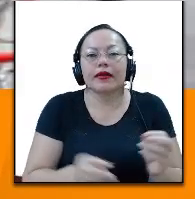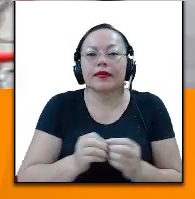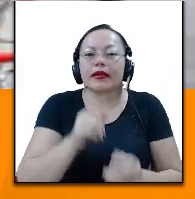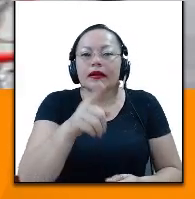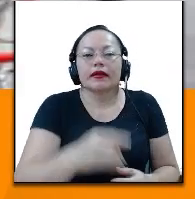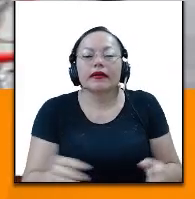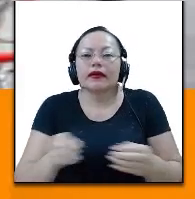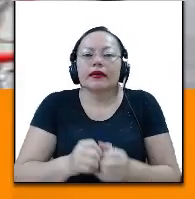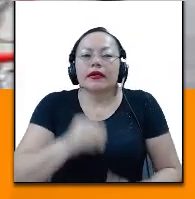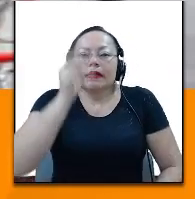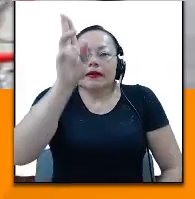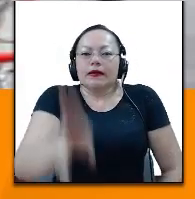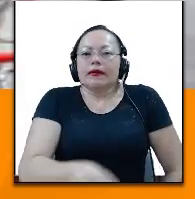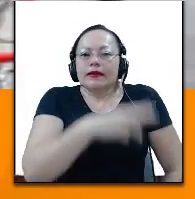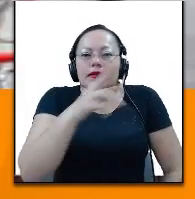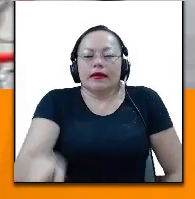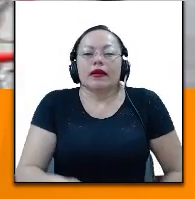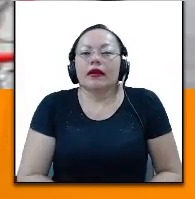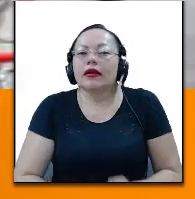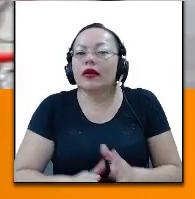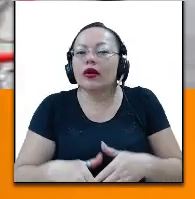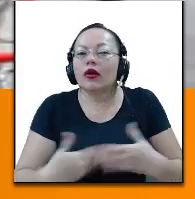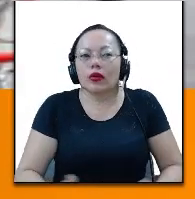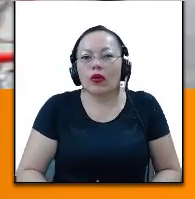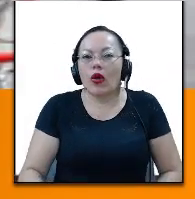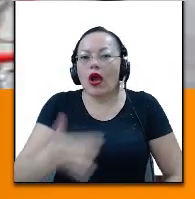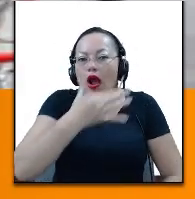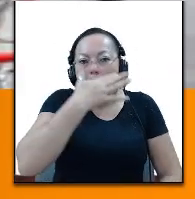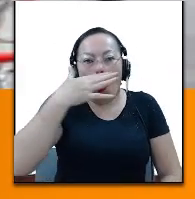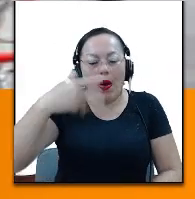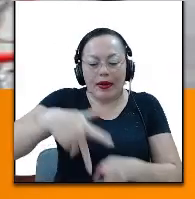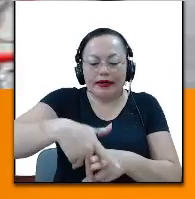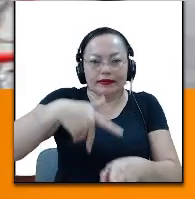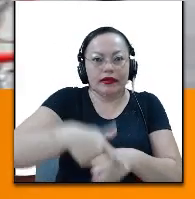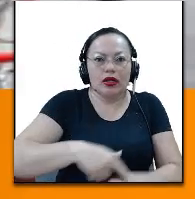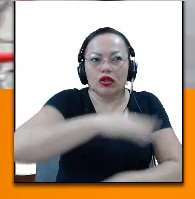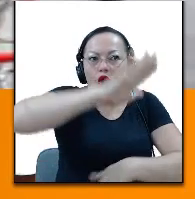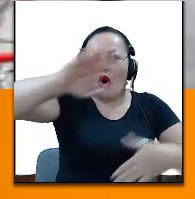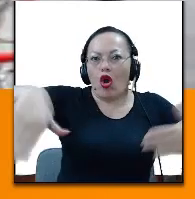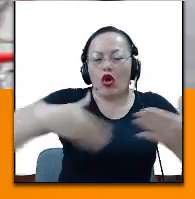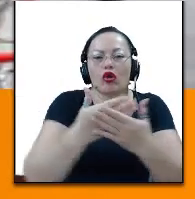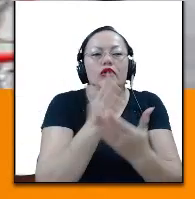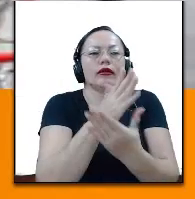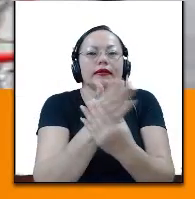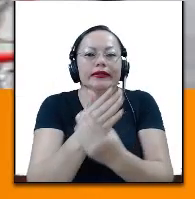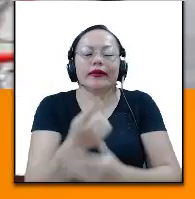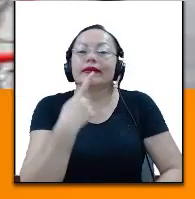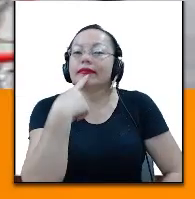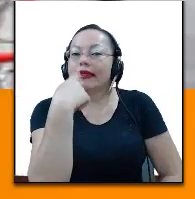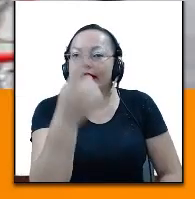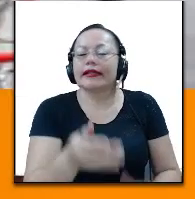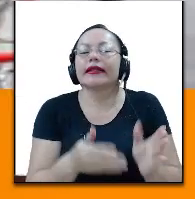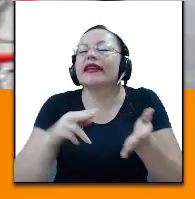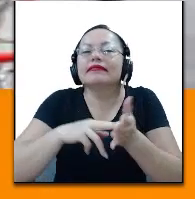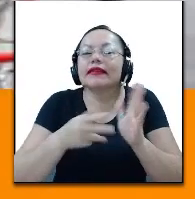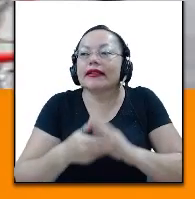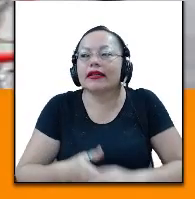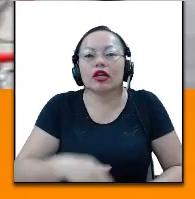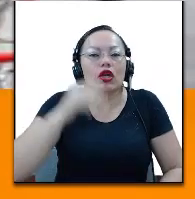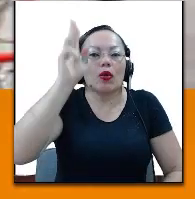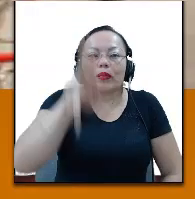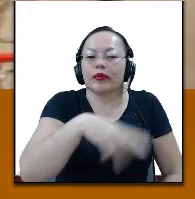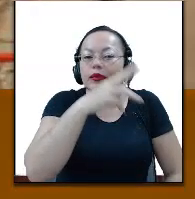Ratifíquese la prohibición del parrillero en moto en toda la jurisdicción del municipio de La Dorada, es decir, no